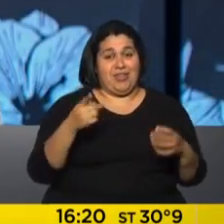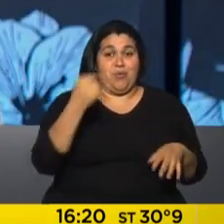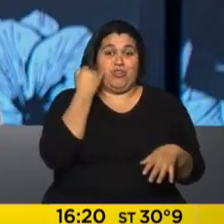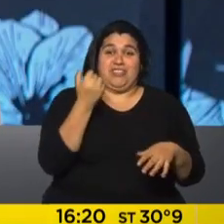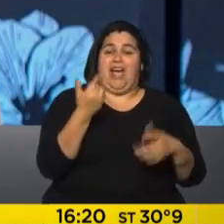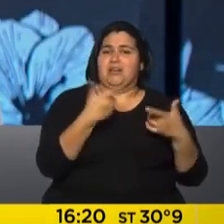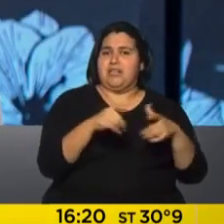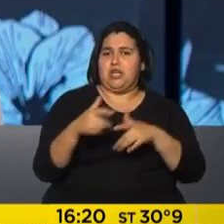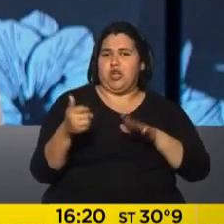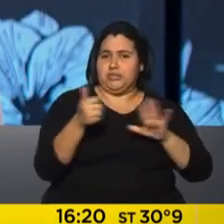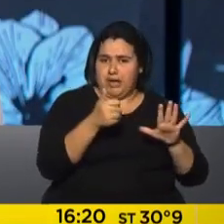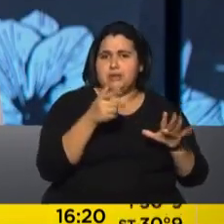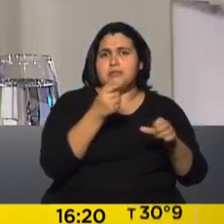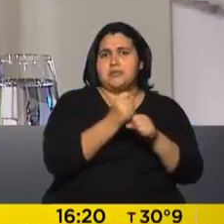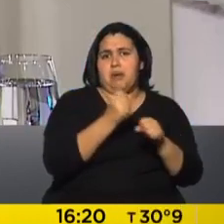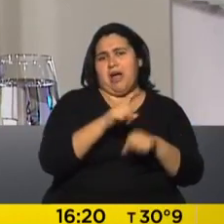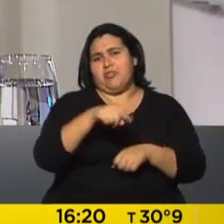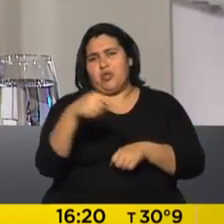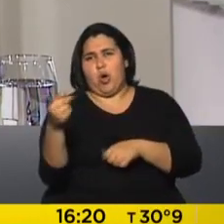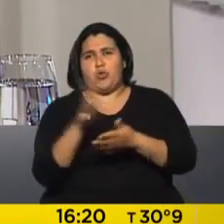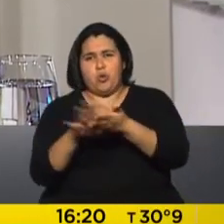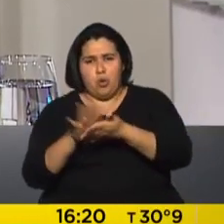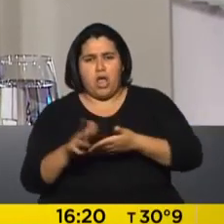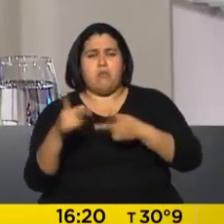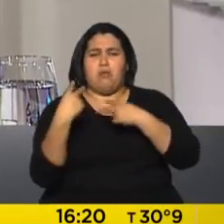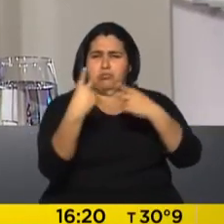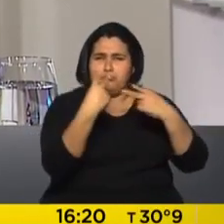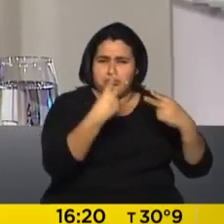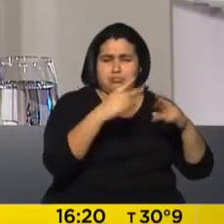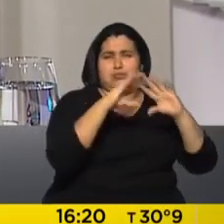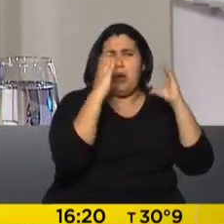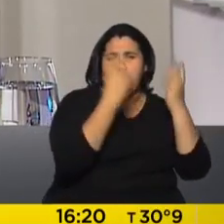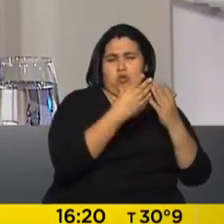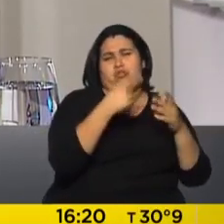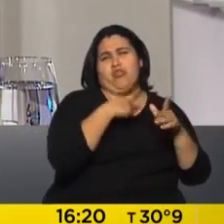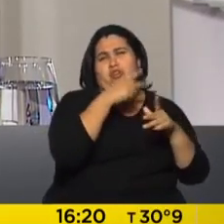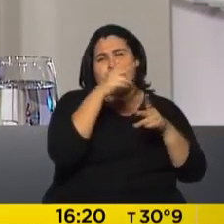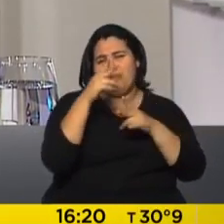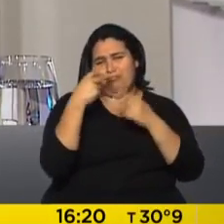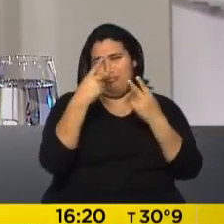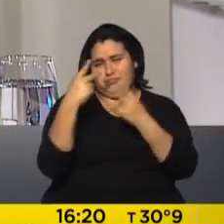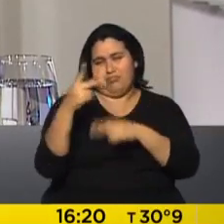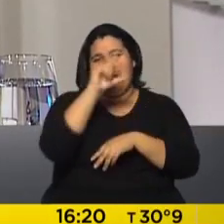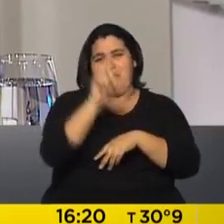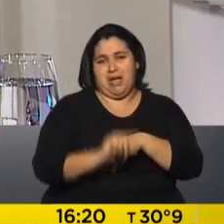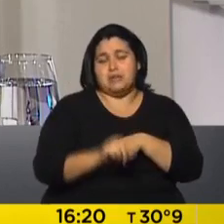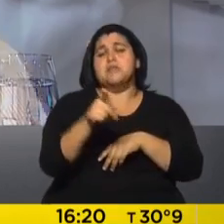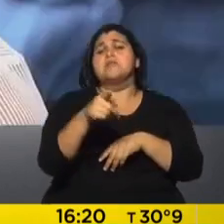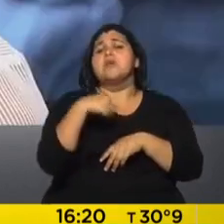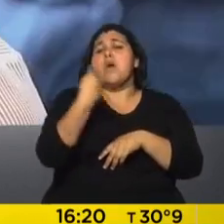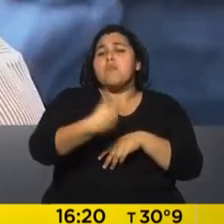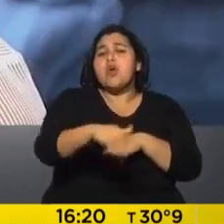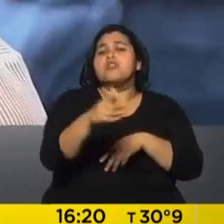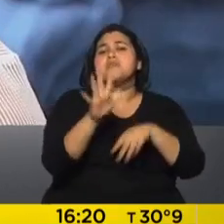discos editados. Sé que estás trabajando sí. en otro. Has hecho sí. giras por el país, por el exterior. Sí. ¿Cuáles son los próximos shows para la gente que está del otro lado?